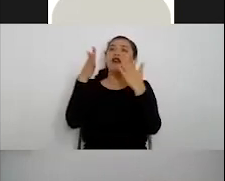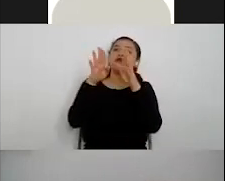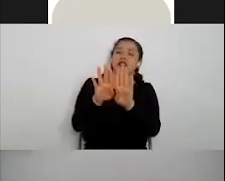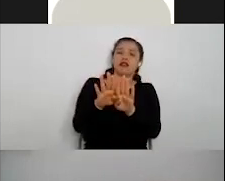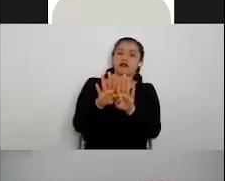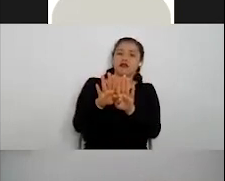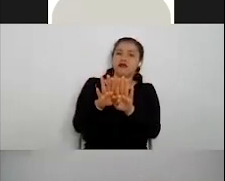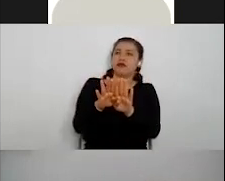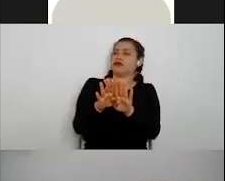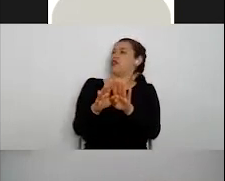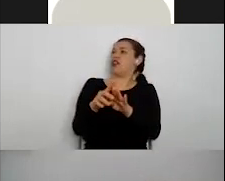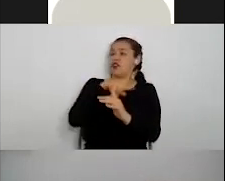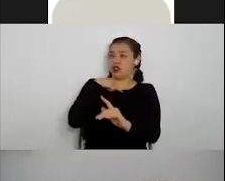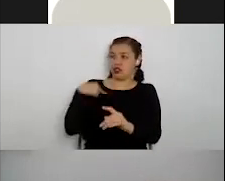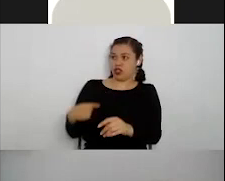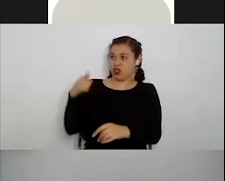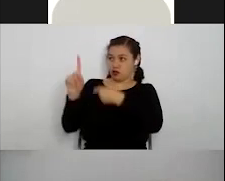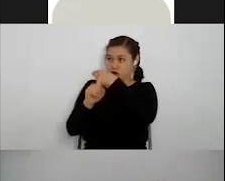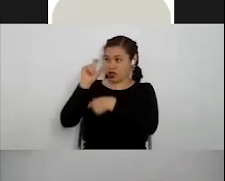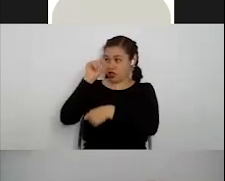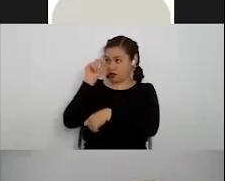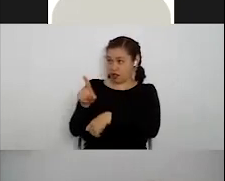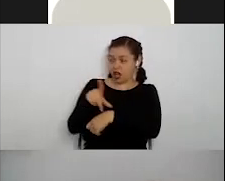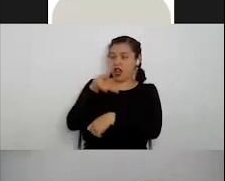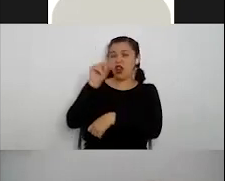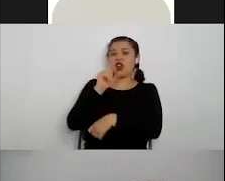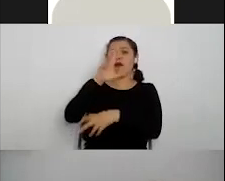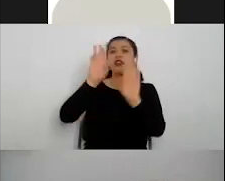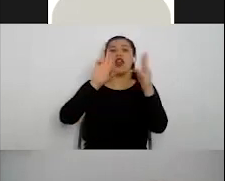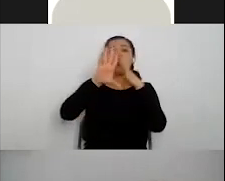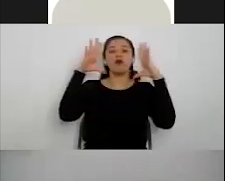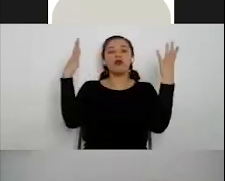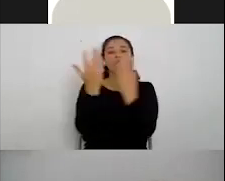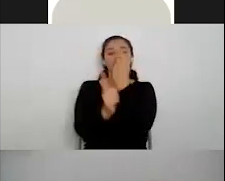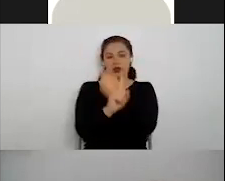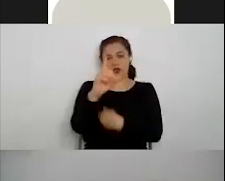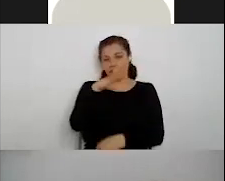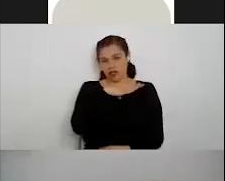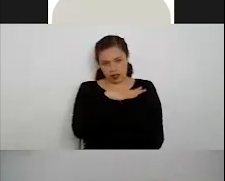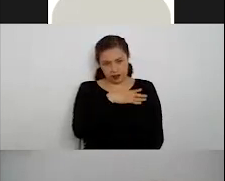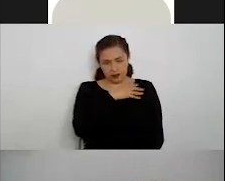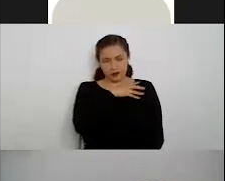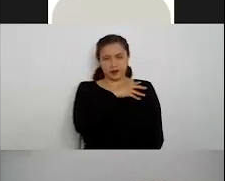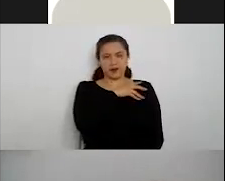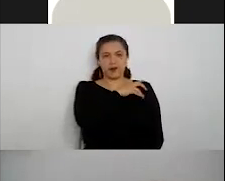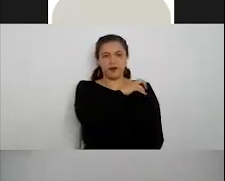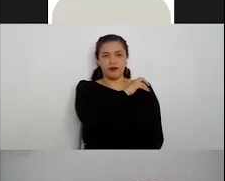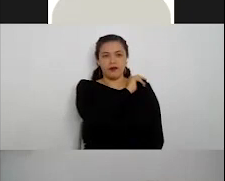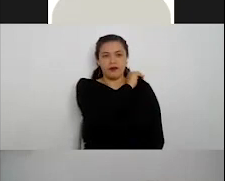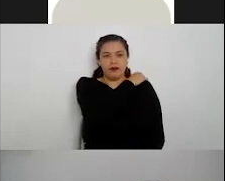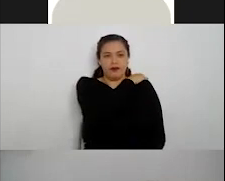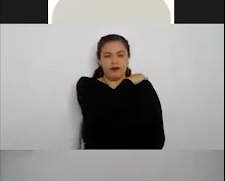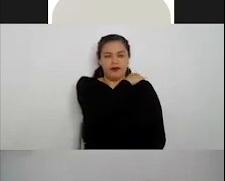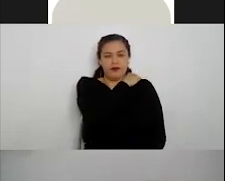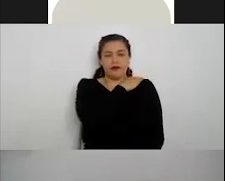solo afecta a los chinos, afecta a las cadenas de producción del mundo. Y luego también se dieron cuenta con